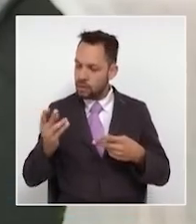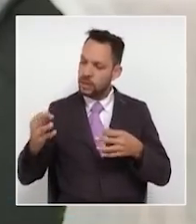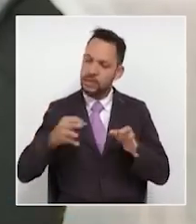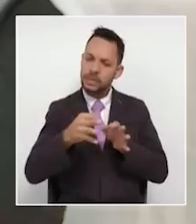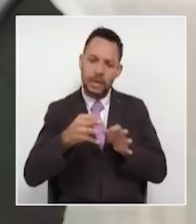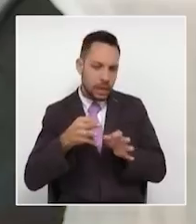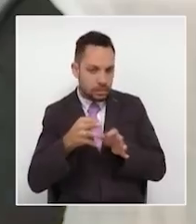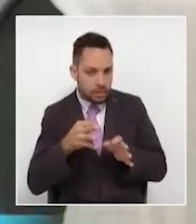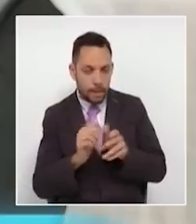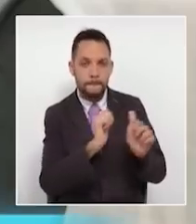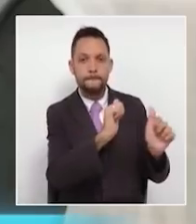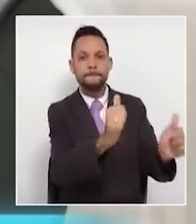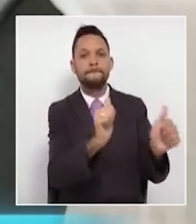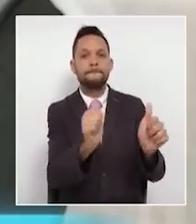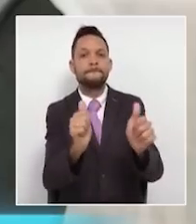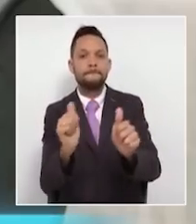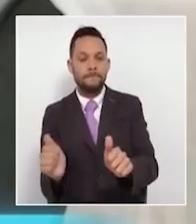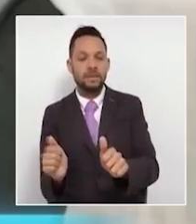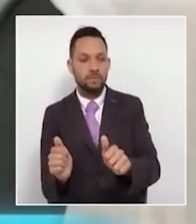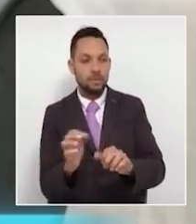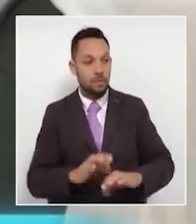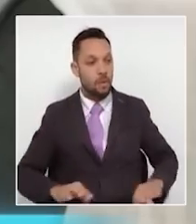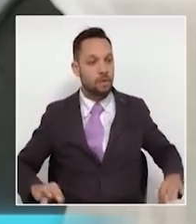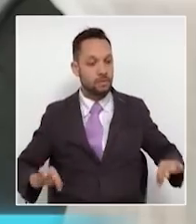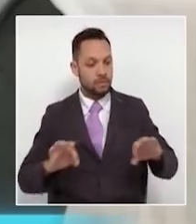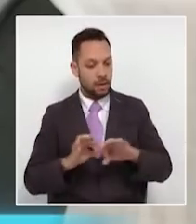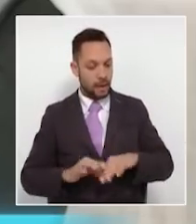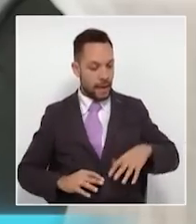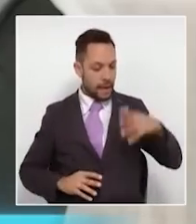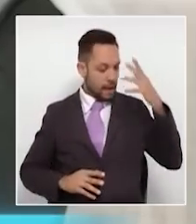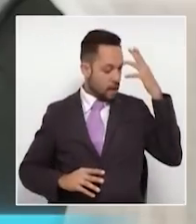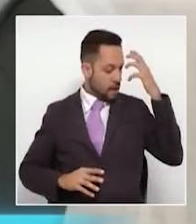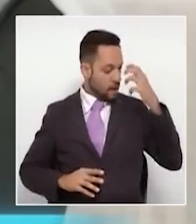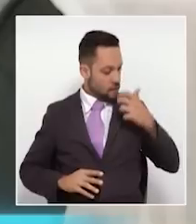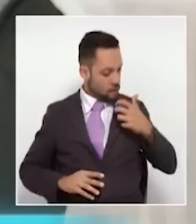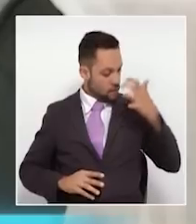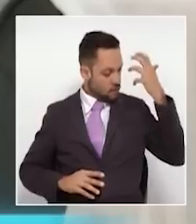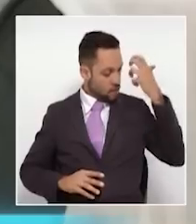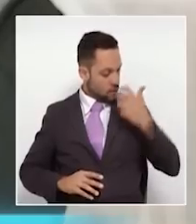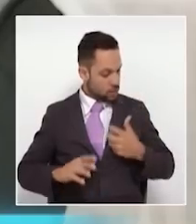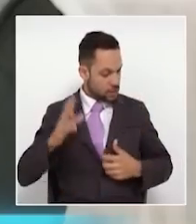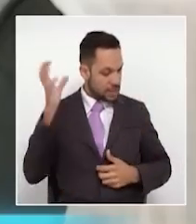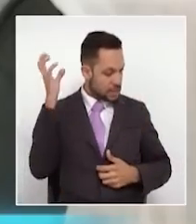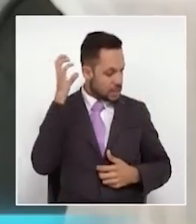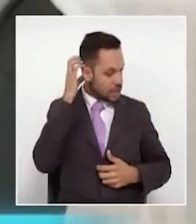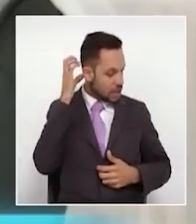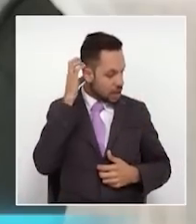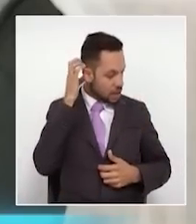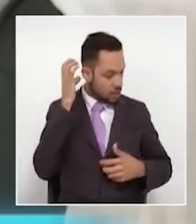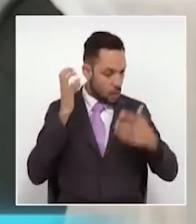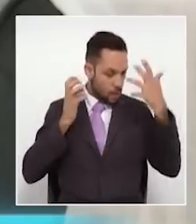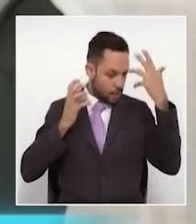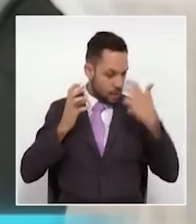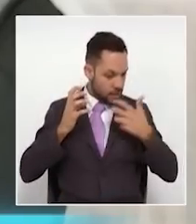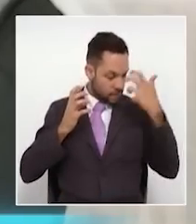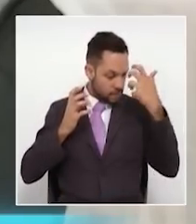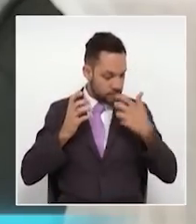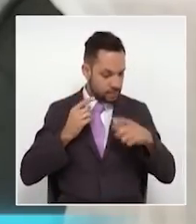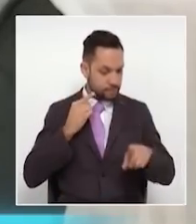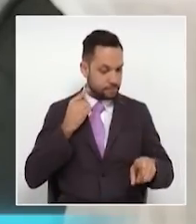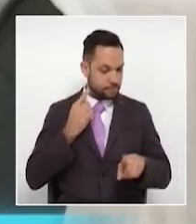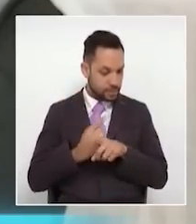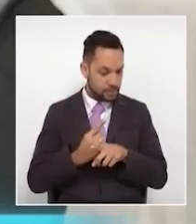se den esa oportunidad de tener un estudio del cerebro un mapeo cerebral para poder llegar el momento